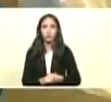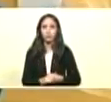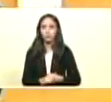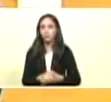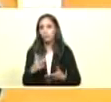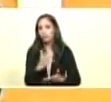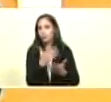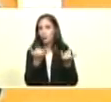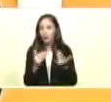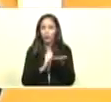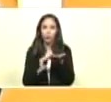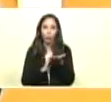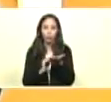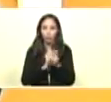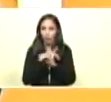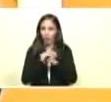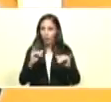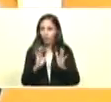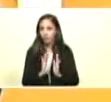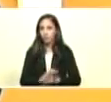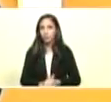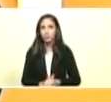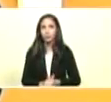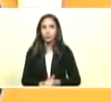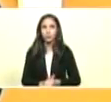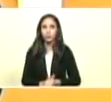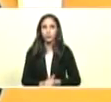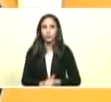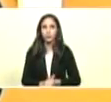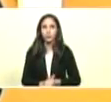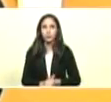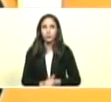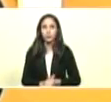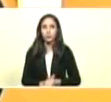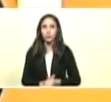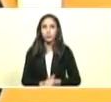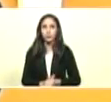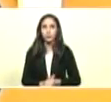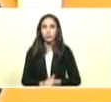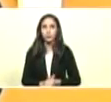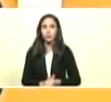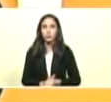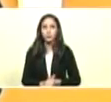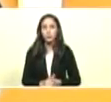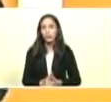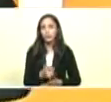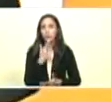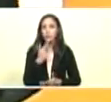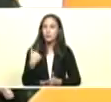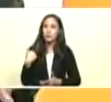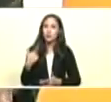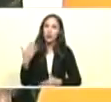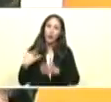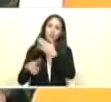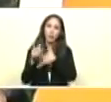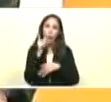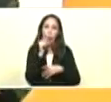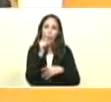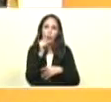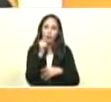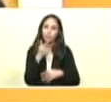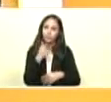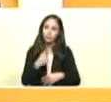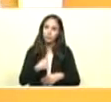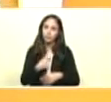Tremendo golpe, pues, un bombazo. Ah, como decía un amigo que se reunió hoy con con